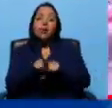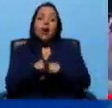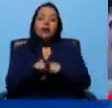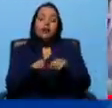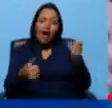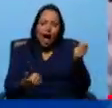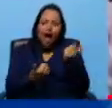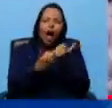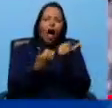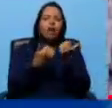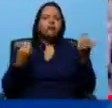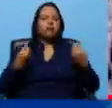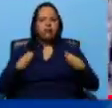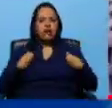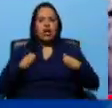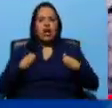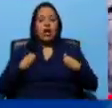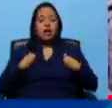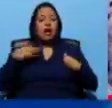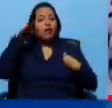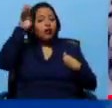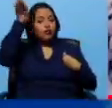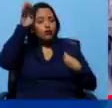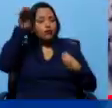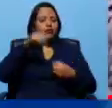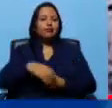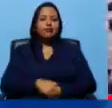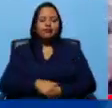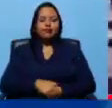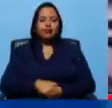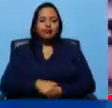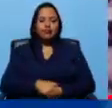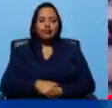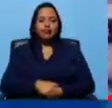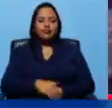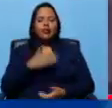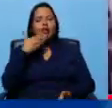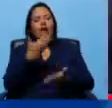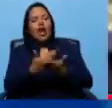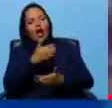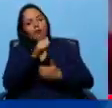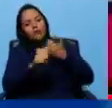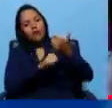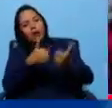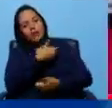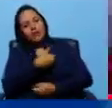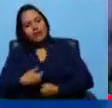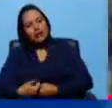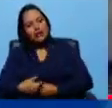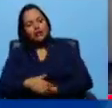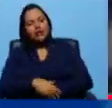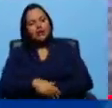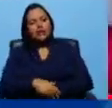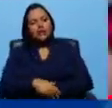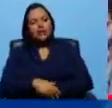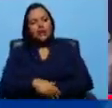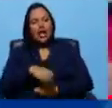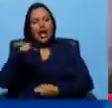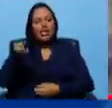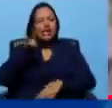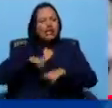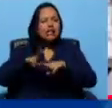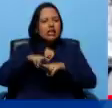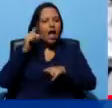aporte de la vida a nuestro presente y a nuestro futuro. Gracias, viceministro. Por aquí tenemos una niña. ¿Cómo te llamas tú?